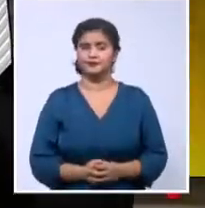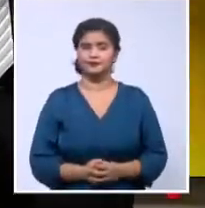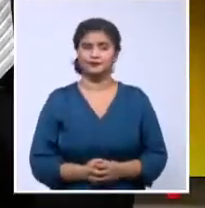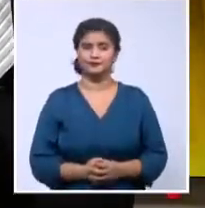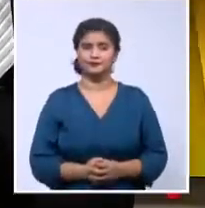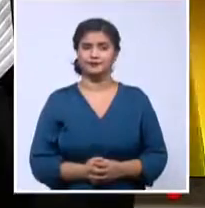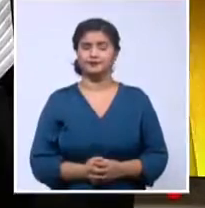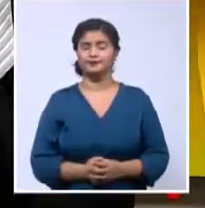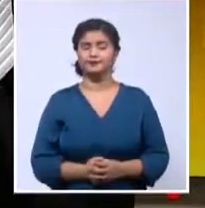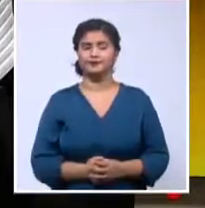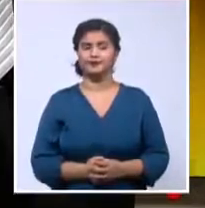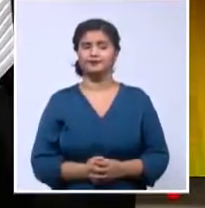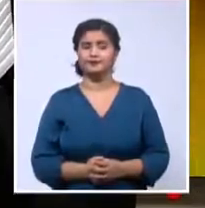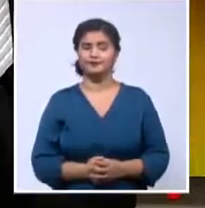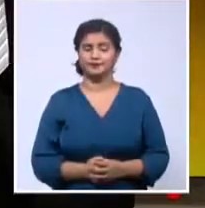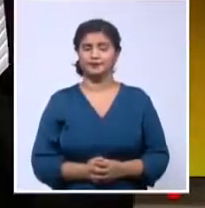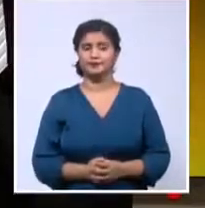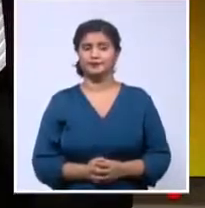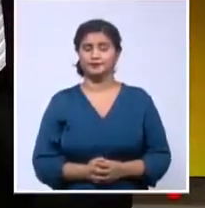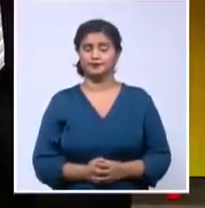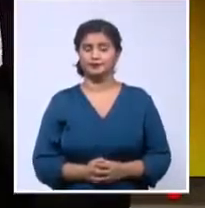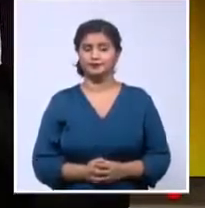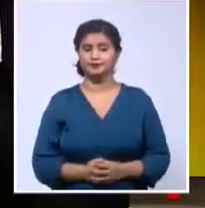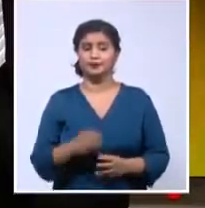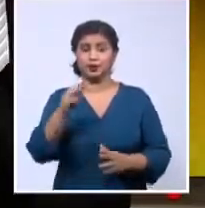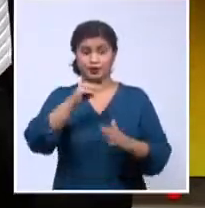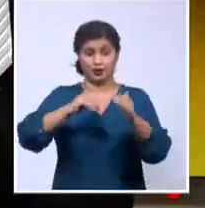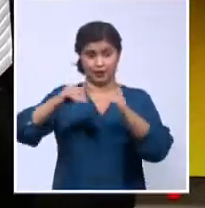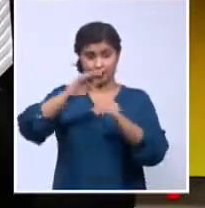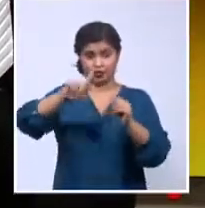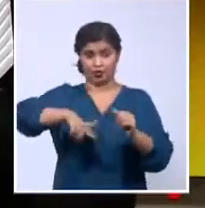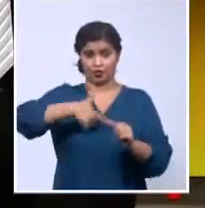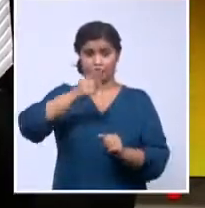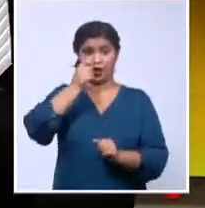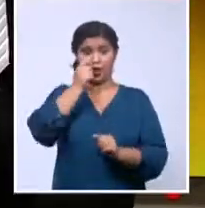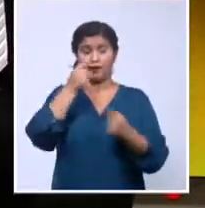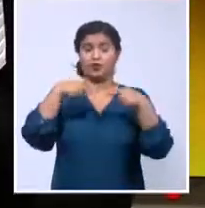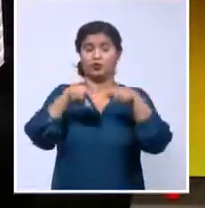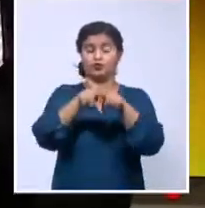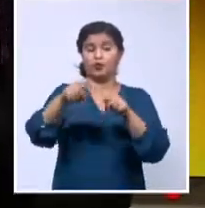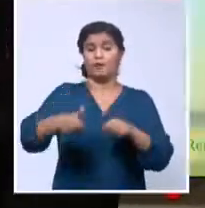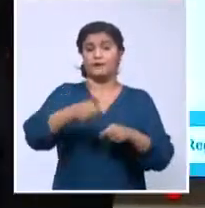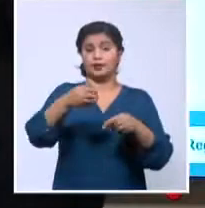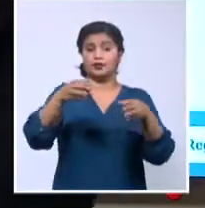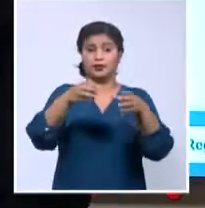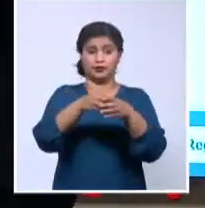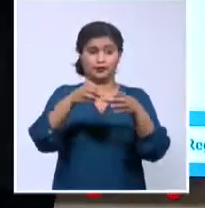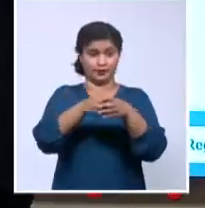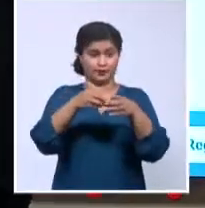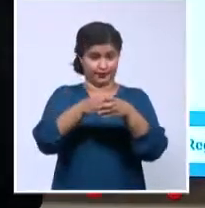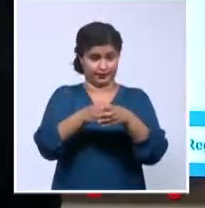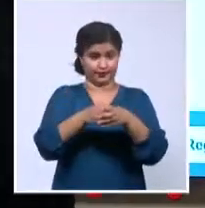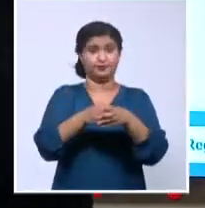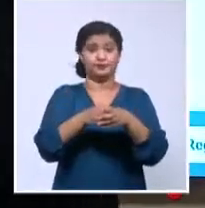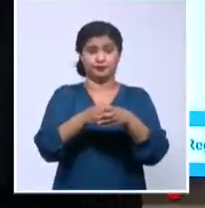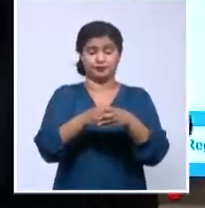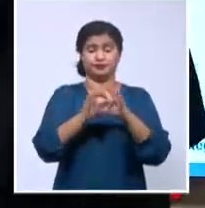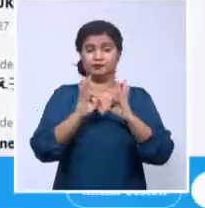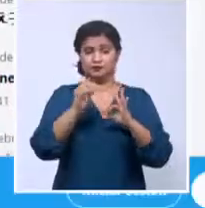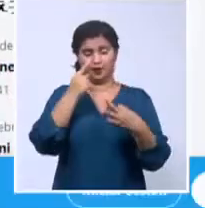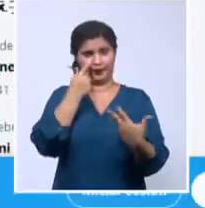Tuit del ministro de Cultura. Tenemos también el tuit del presidente de la Asociación Hermano Saiz. Lo acabo de ver hace un instante. Vamos a